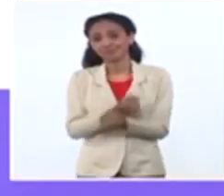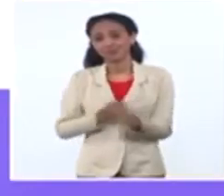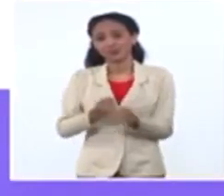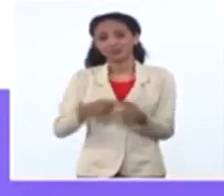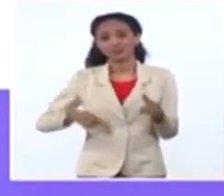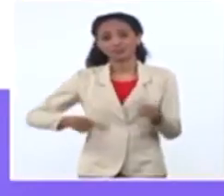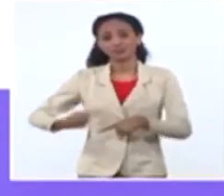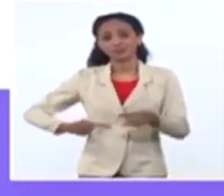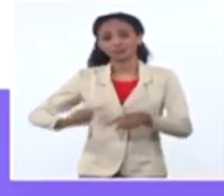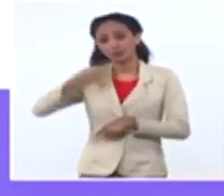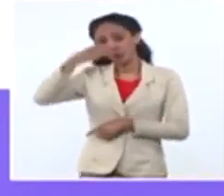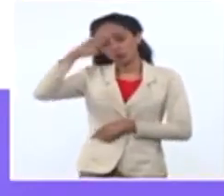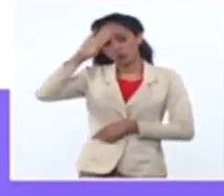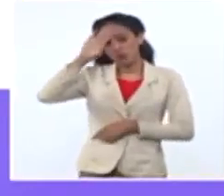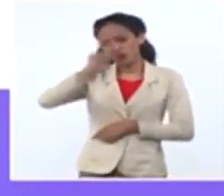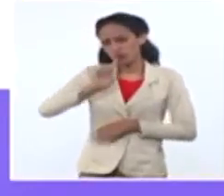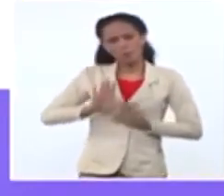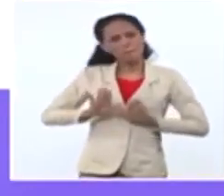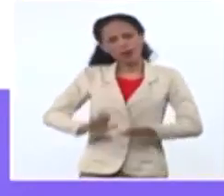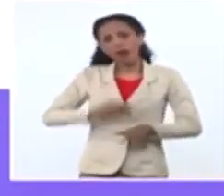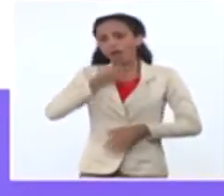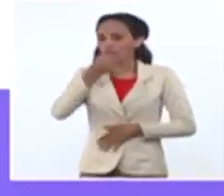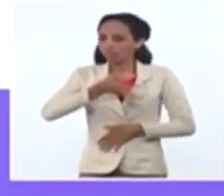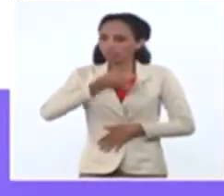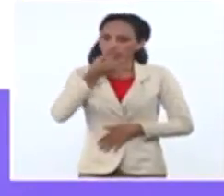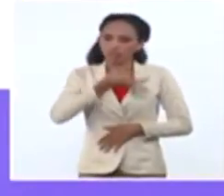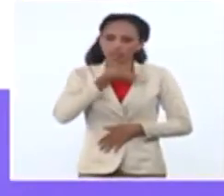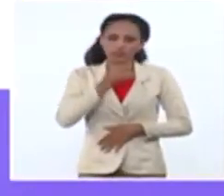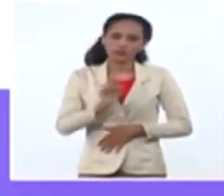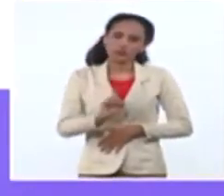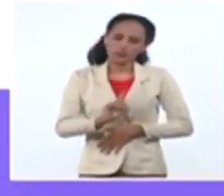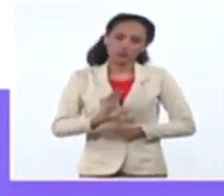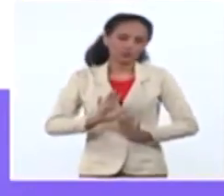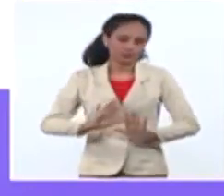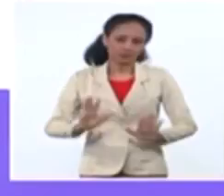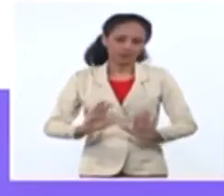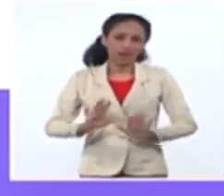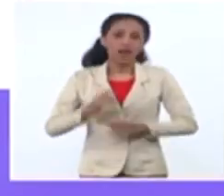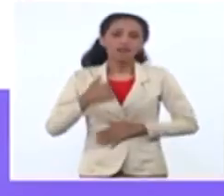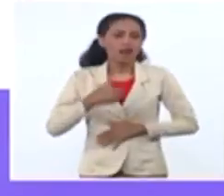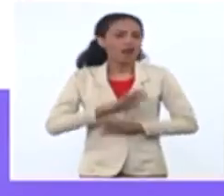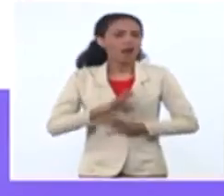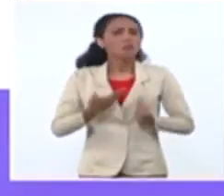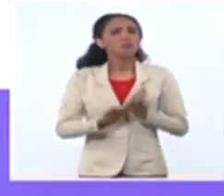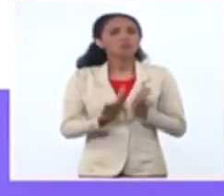no me voy a detener en ellos. Se ha presentado evidencia